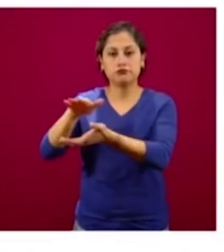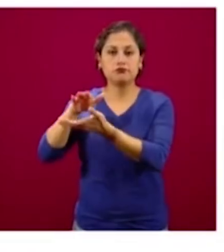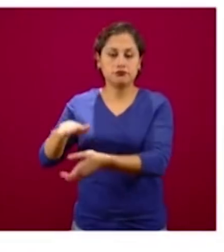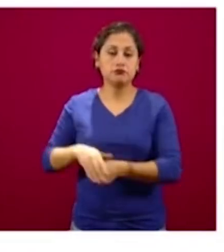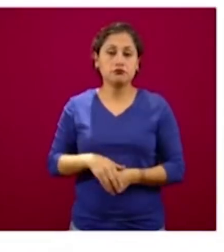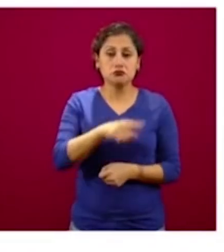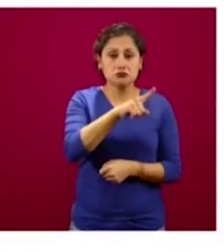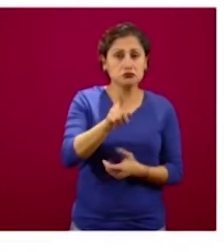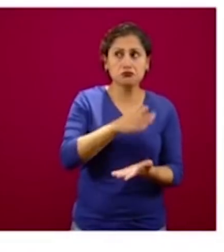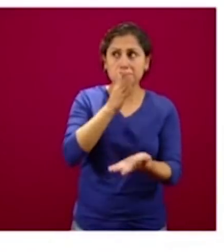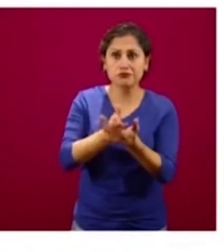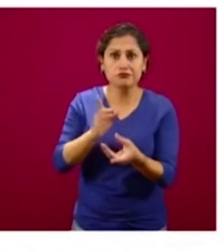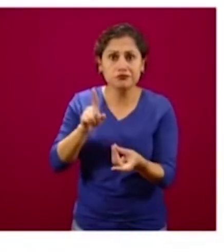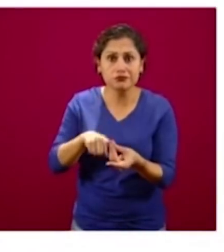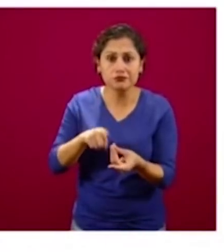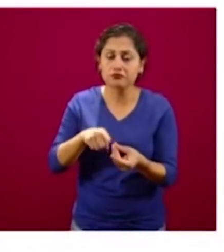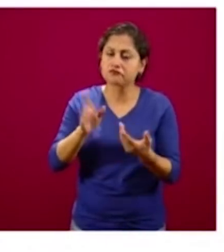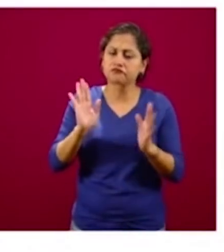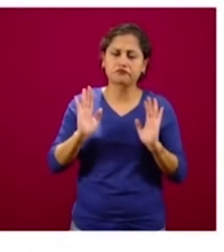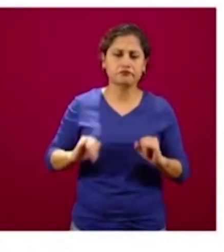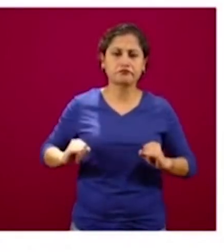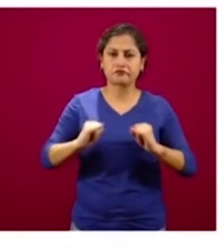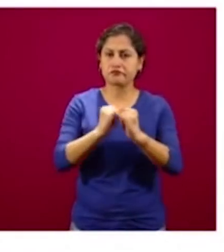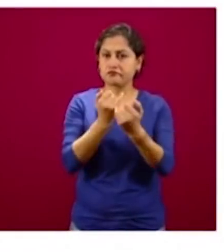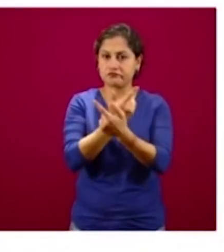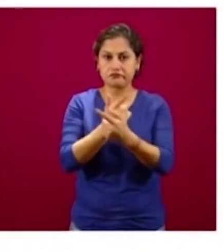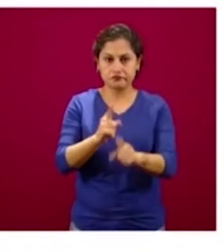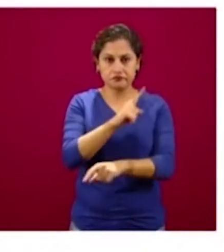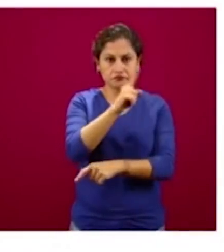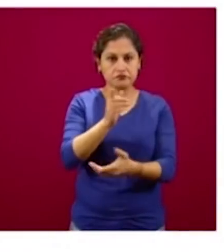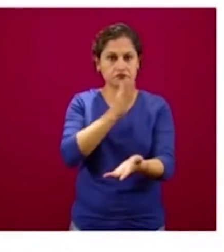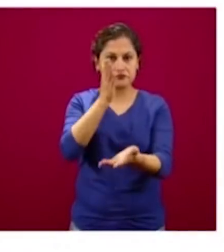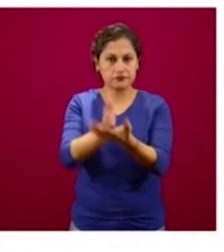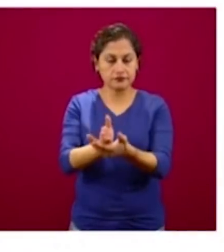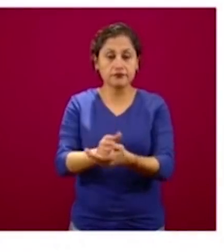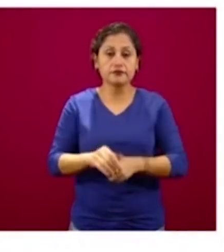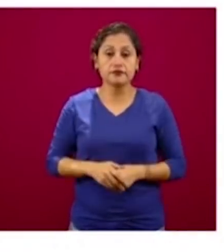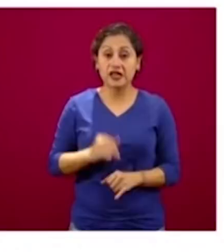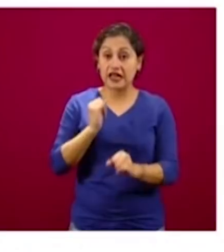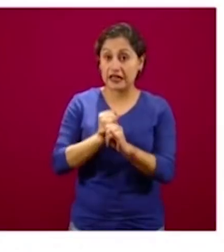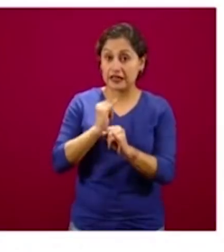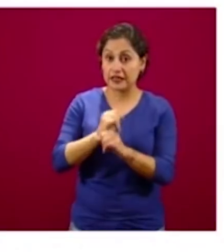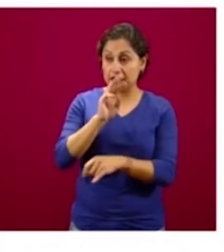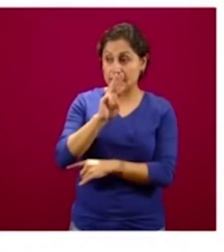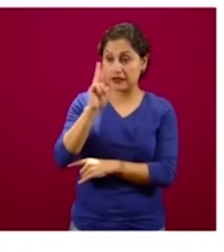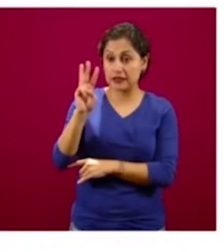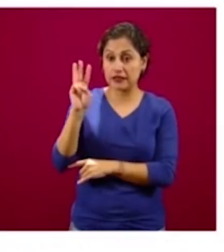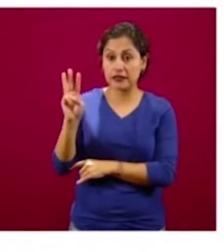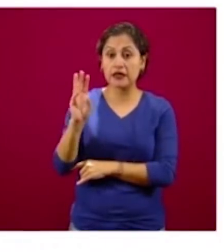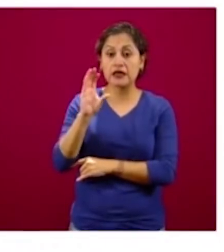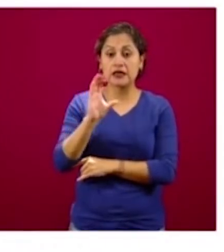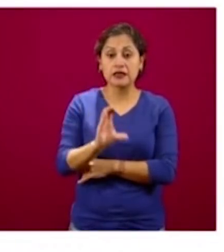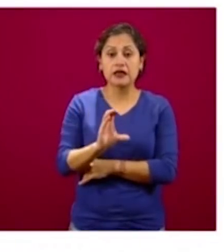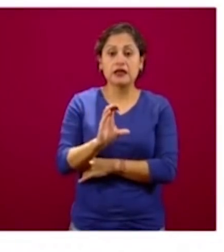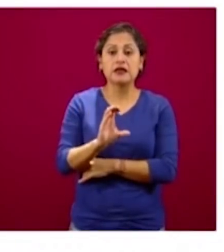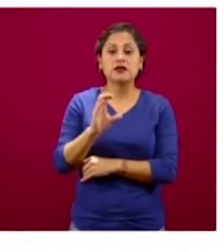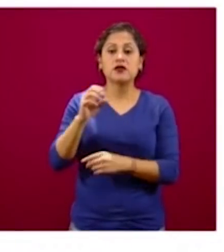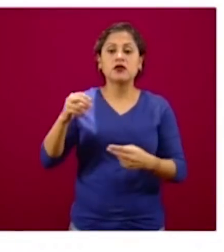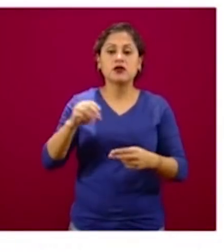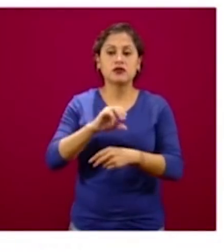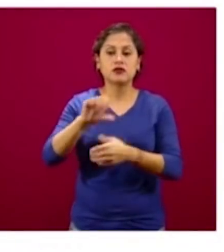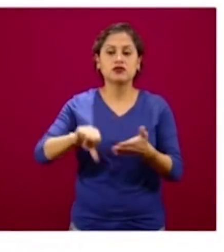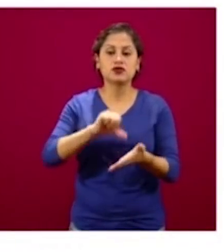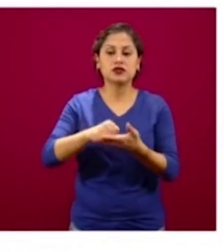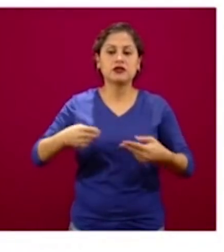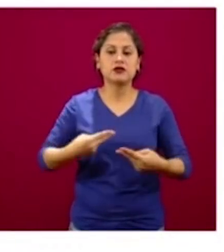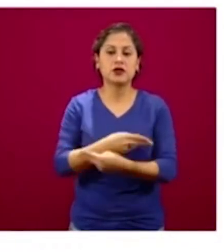sangre de cualquier institución. En la página de internet del Centro Nacional de la Transfusión Sanguínea se encuentran disponibles